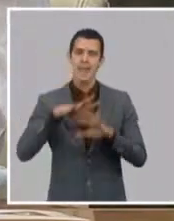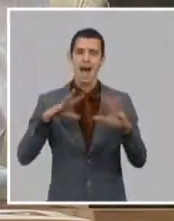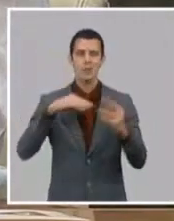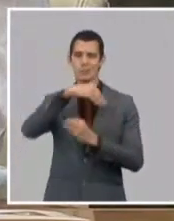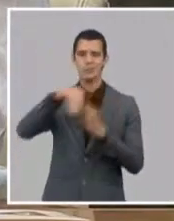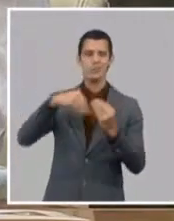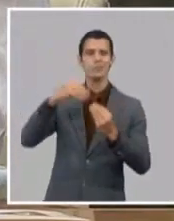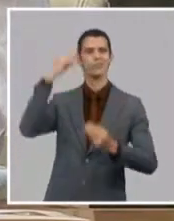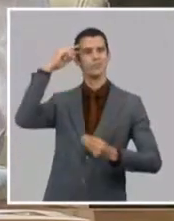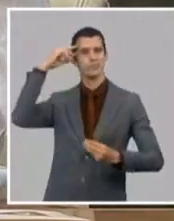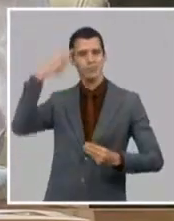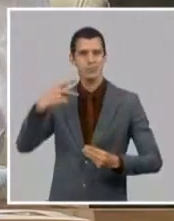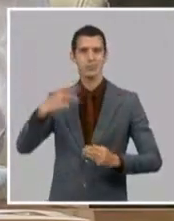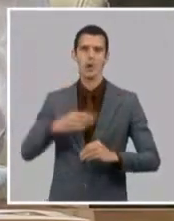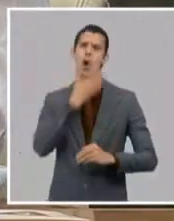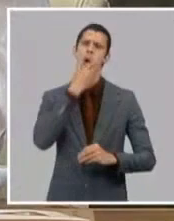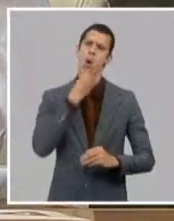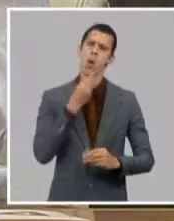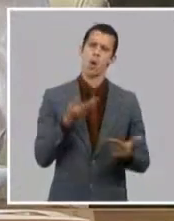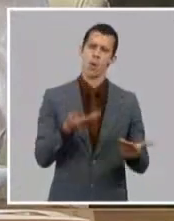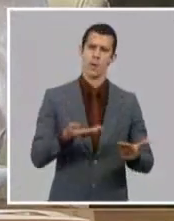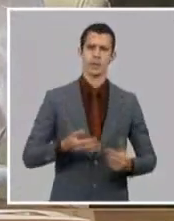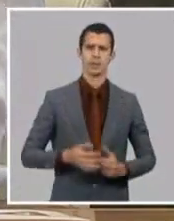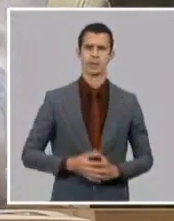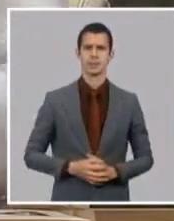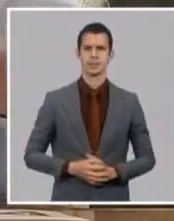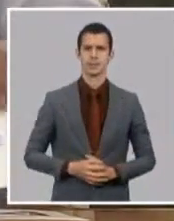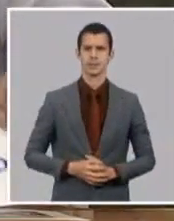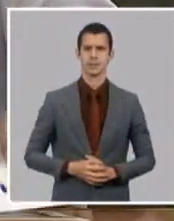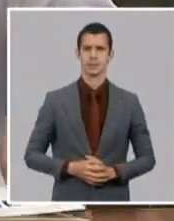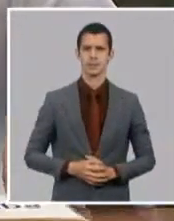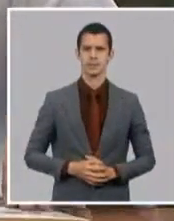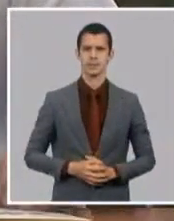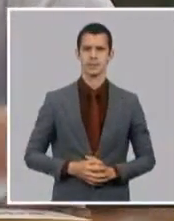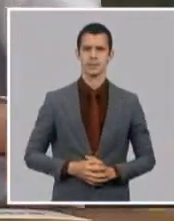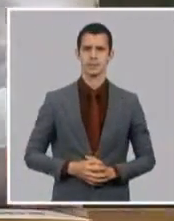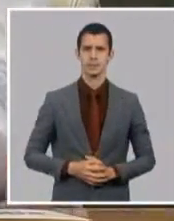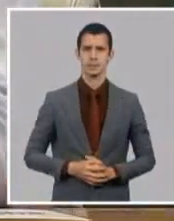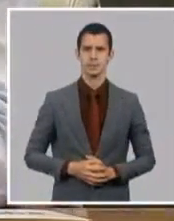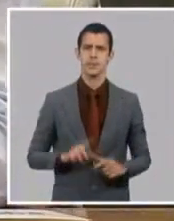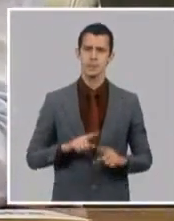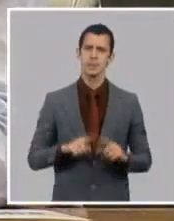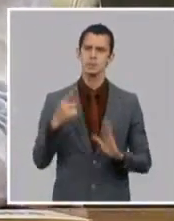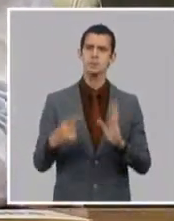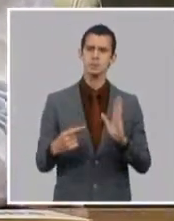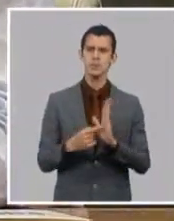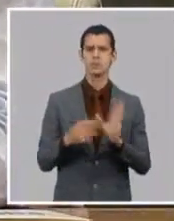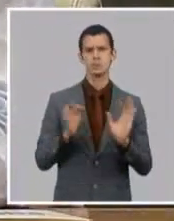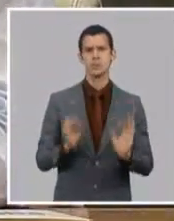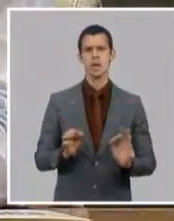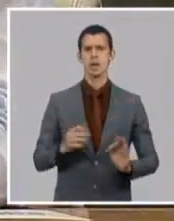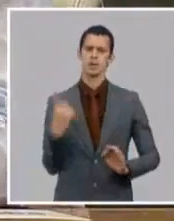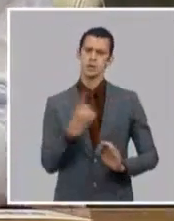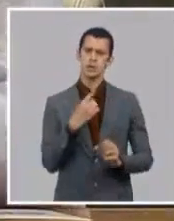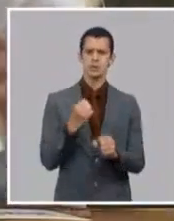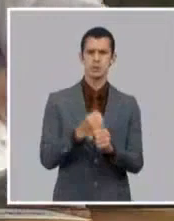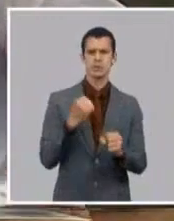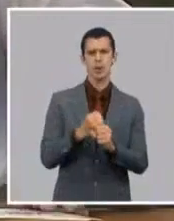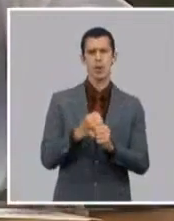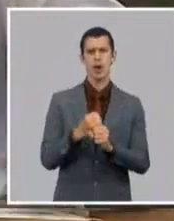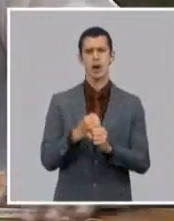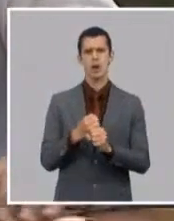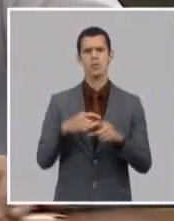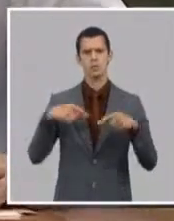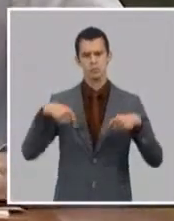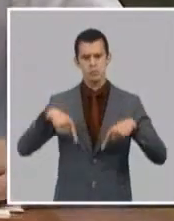de problemas. Pero siempre nos queda la convicción de que podemos hacer más, de que podemos enfrentar